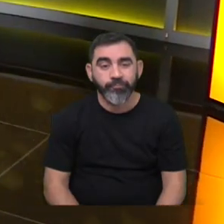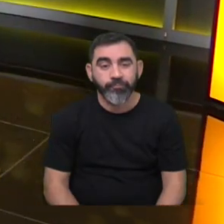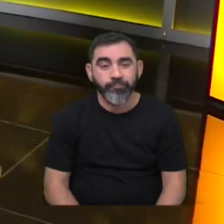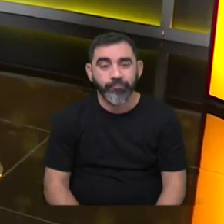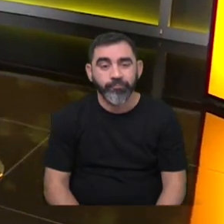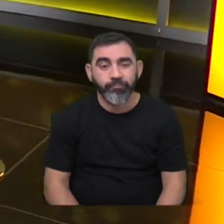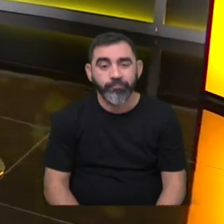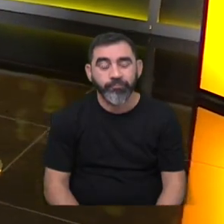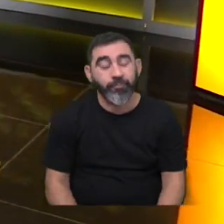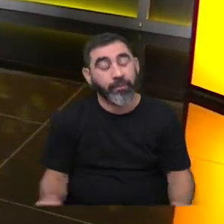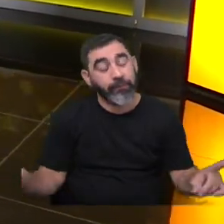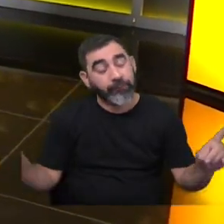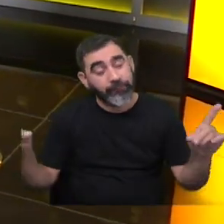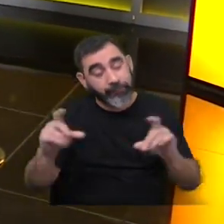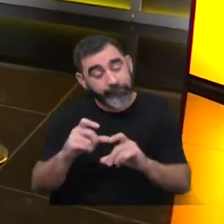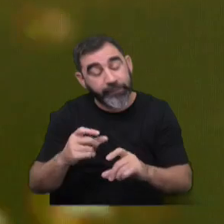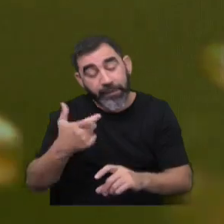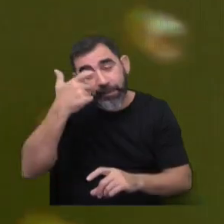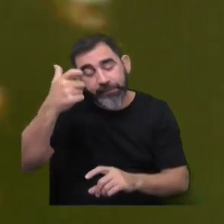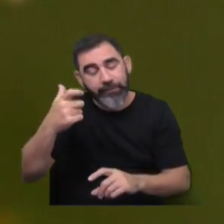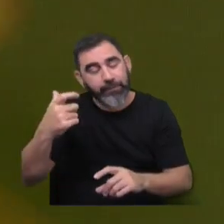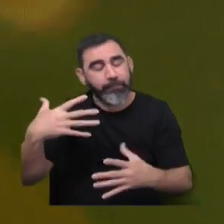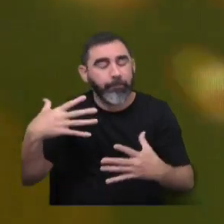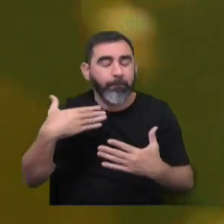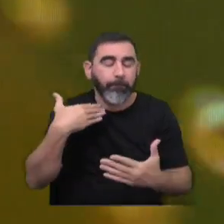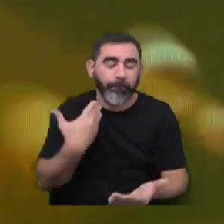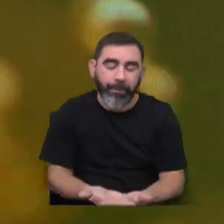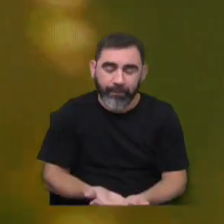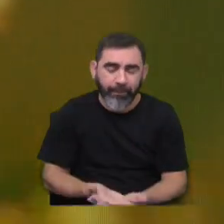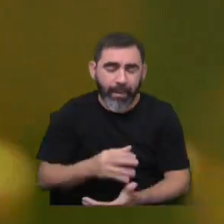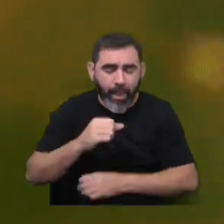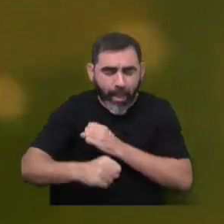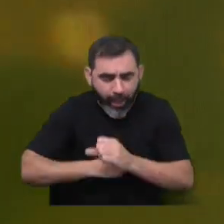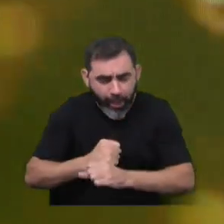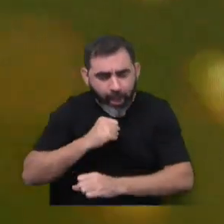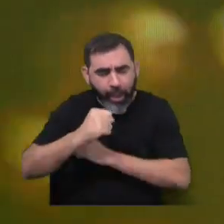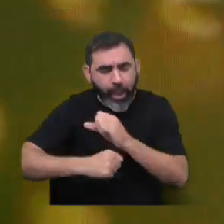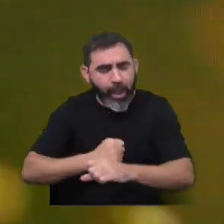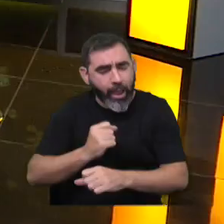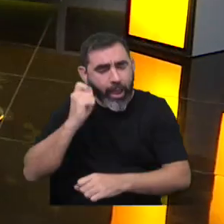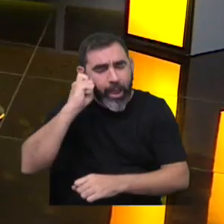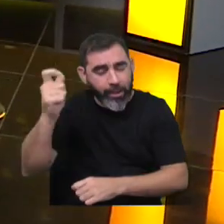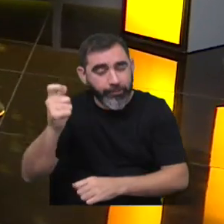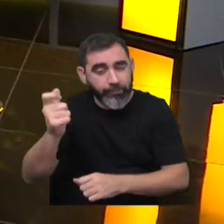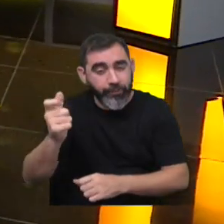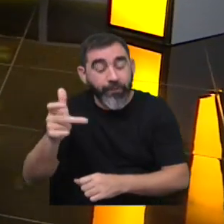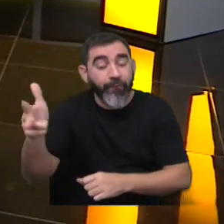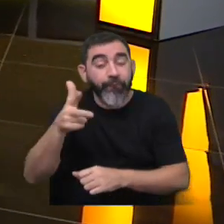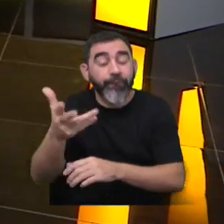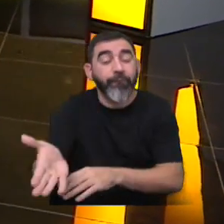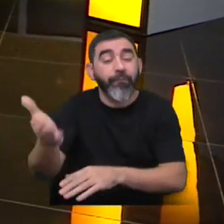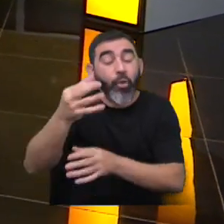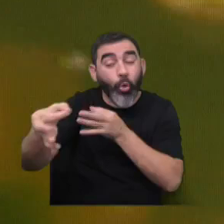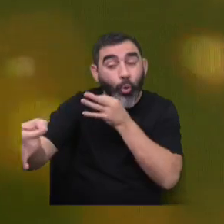Qué duro cuando la ciencia te derrumba. Te desilusiona. Generaciones de conocimiento. Decir que en los videos anteriores nos dio